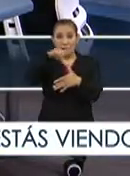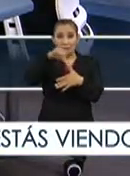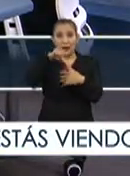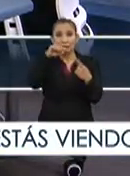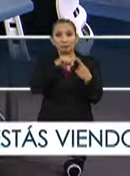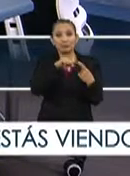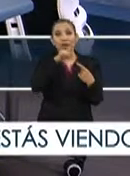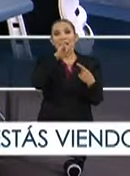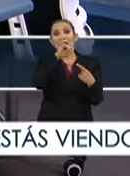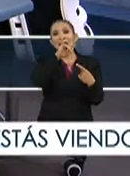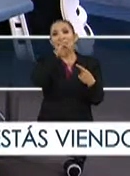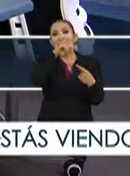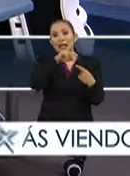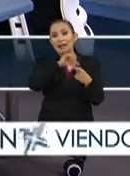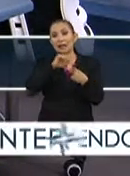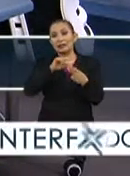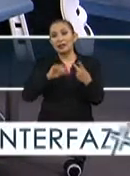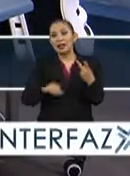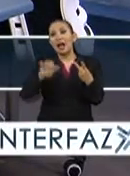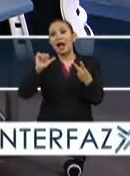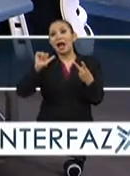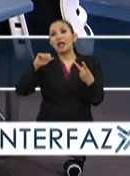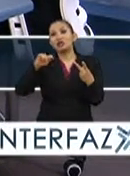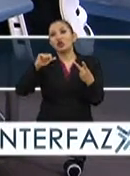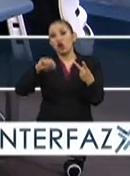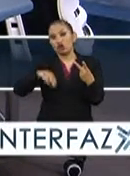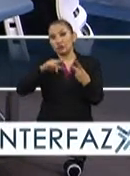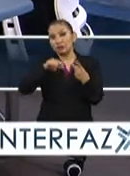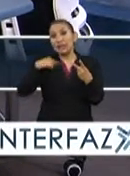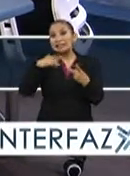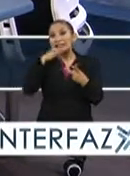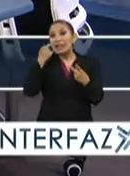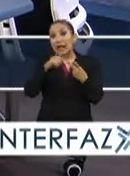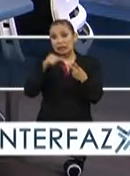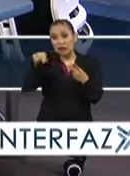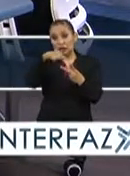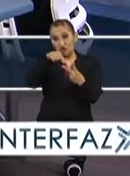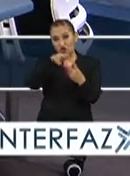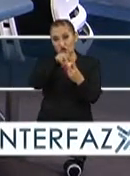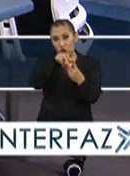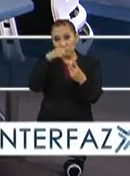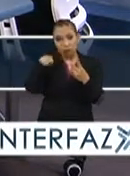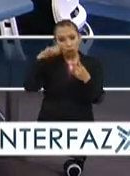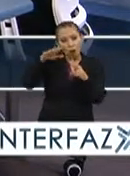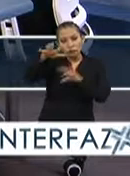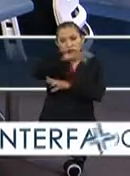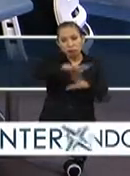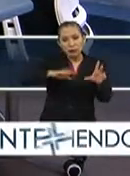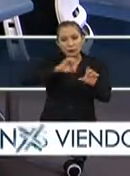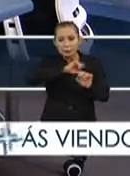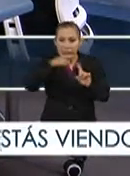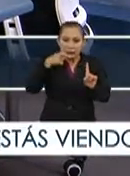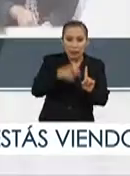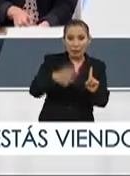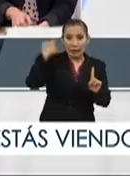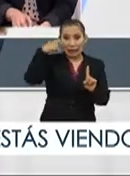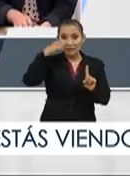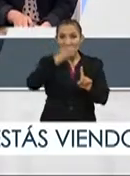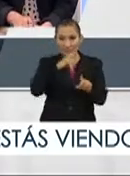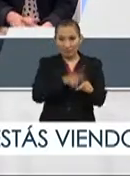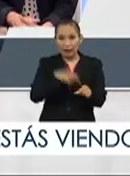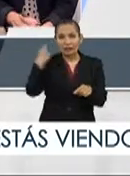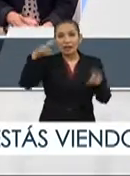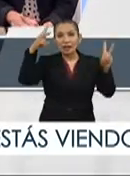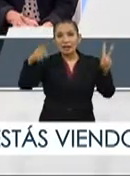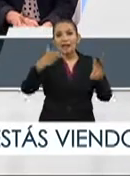que son Liniers de Argentina y Alberto Montt de Chile, y además van a estar haciendo un espectáculo pensado exclusivamente para el Hey Festival Querétaro,